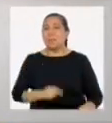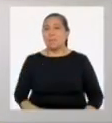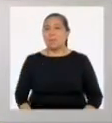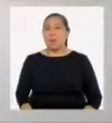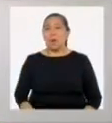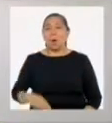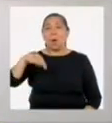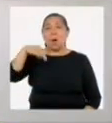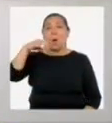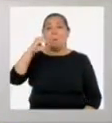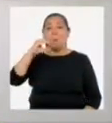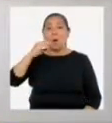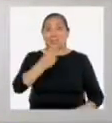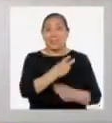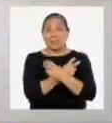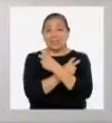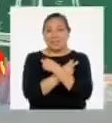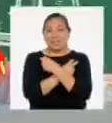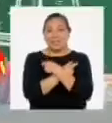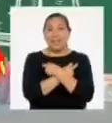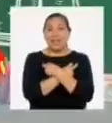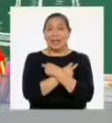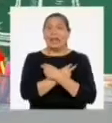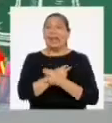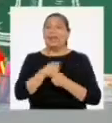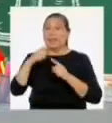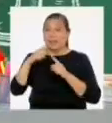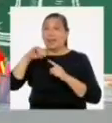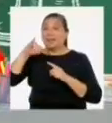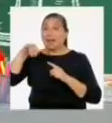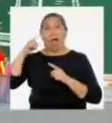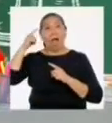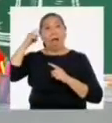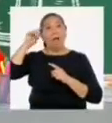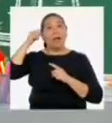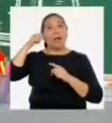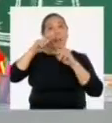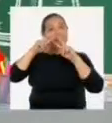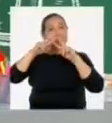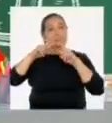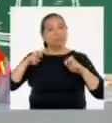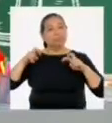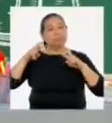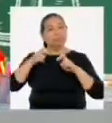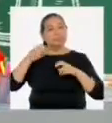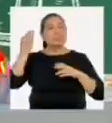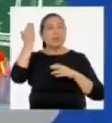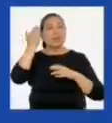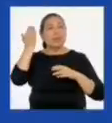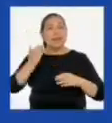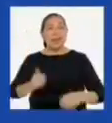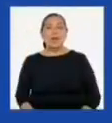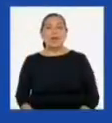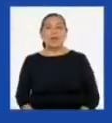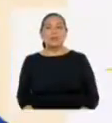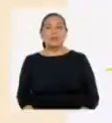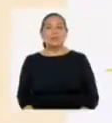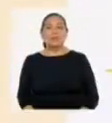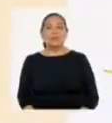mujeres Moche, Lambayeque y Tayán? ¡Claro! Como fuentes primarias analizamos los restos